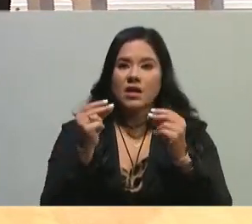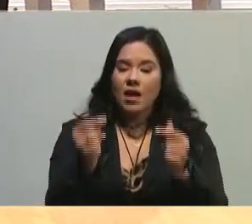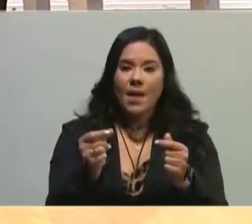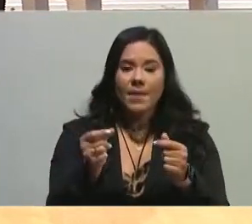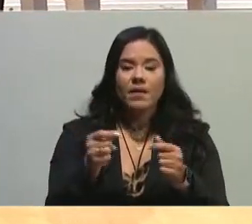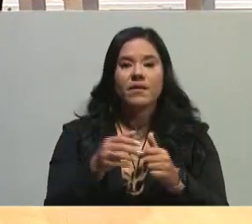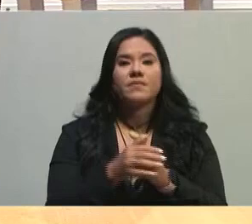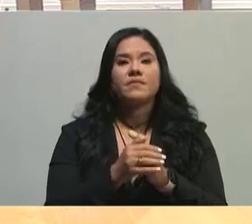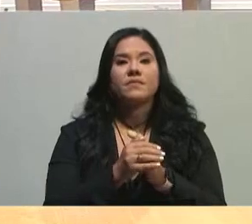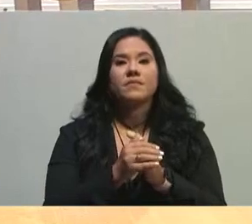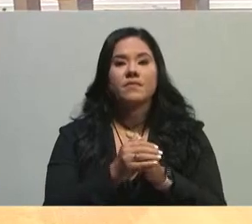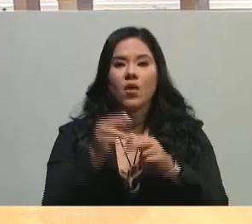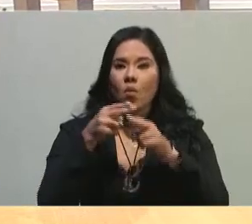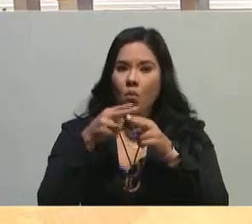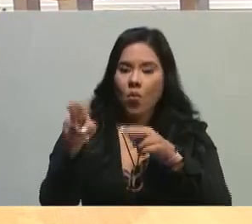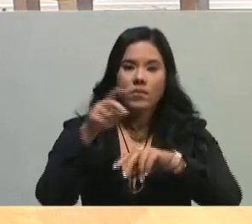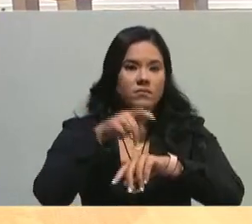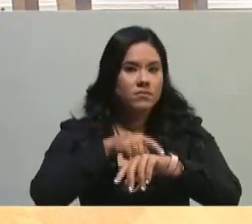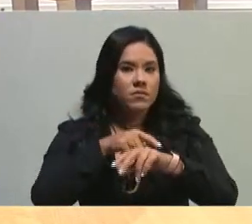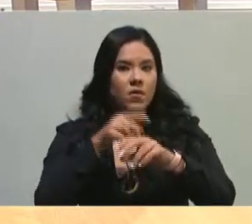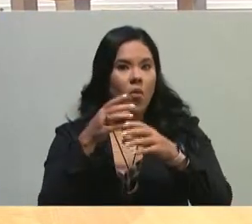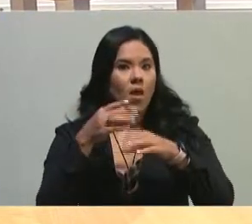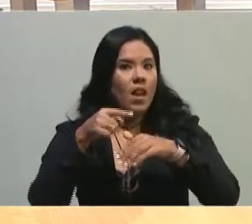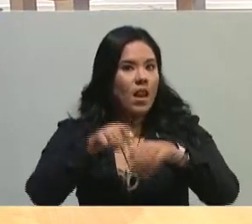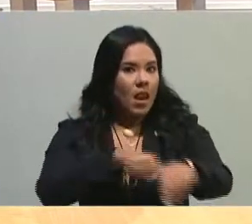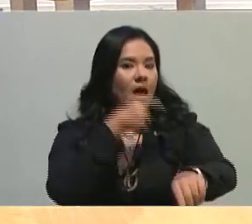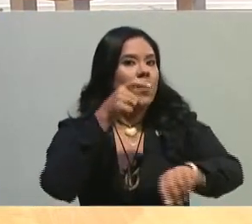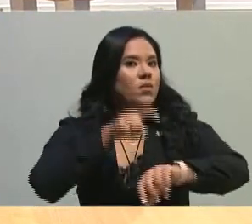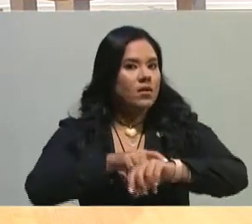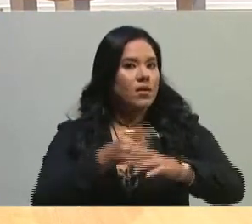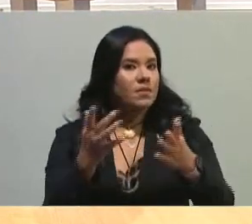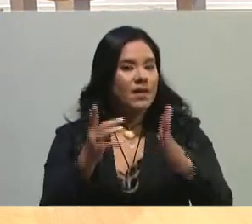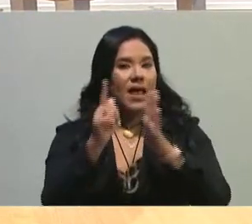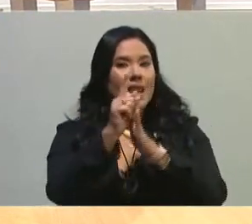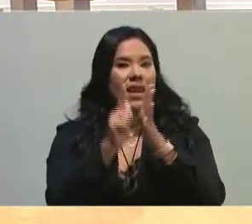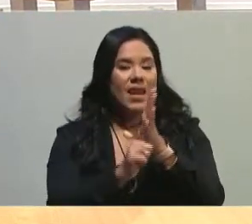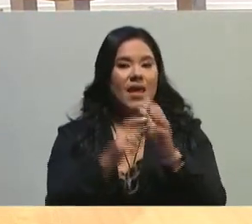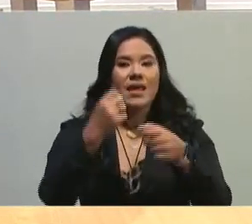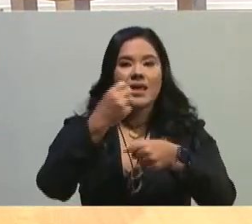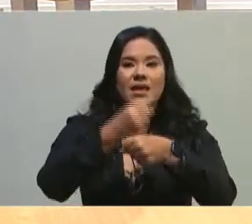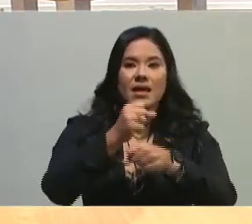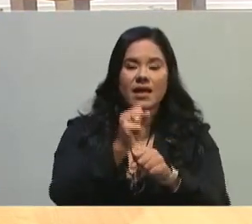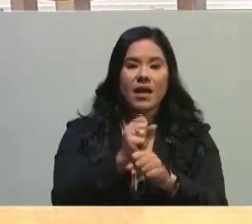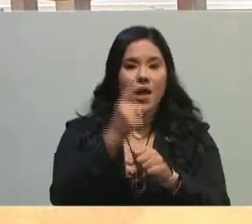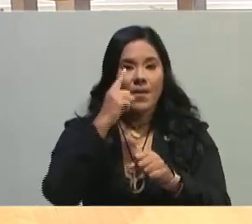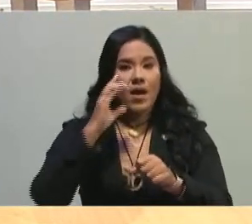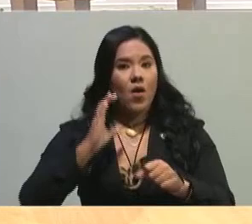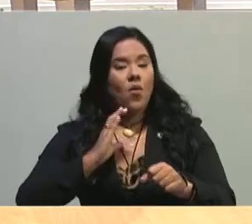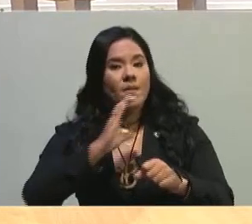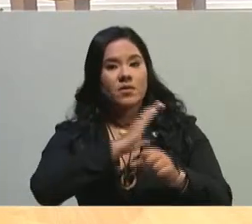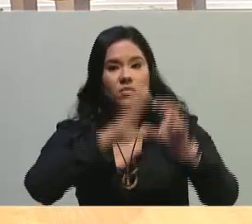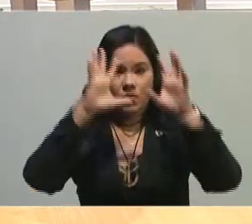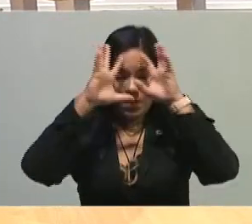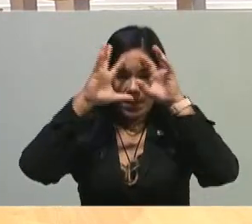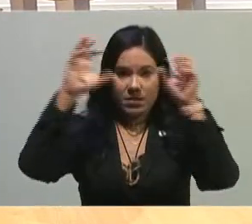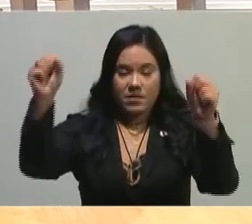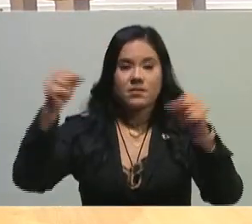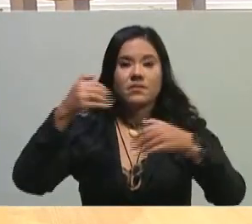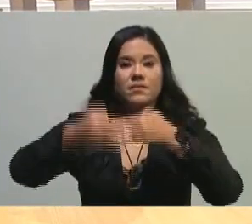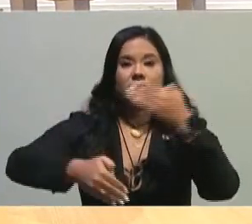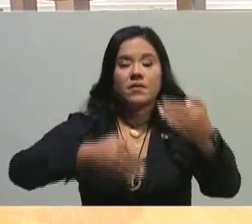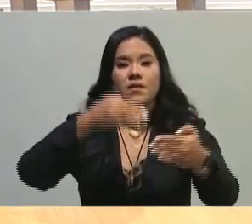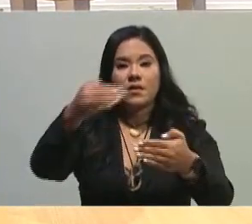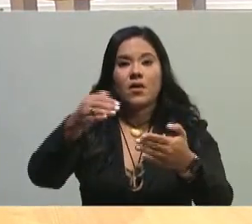como a mediano plazo como a largo plazo usted me decía que la ley que crea la comisión presidencial de desarrollo